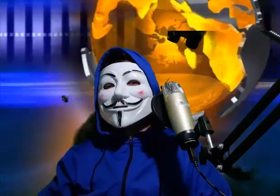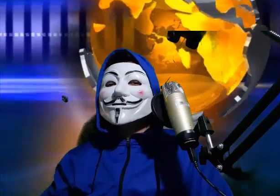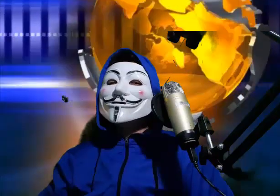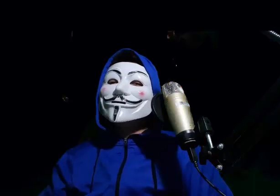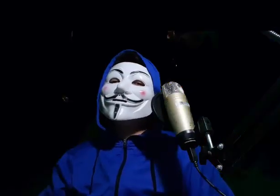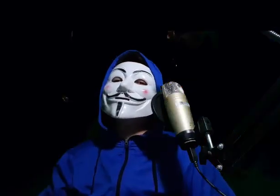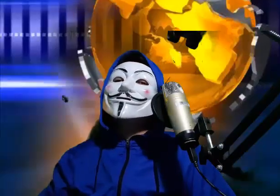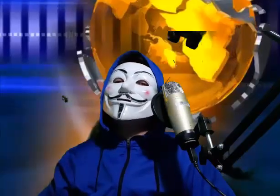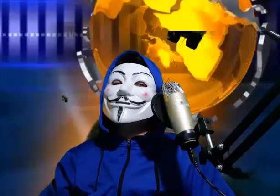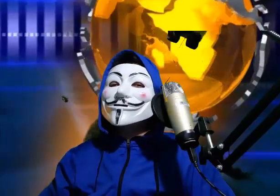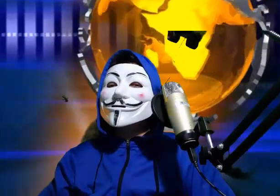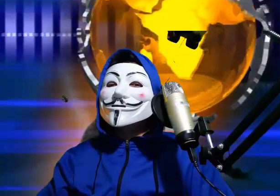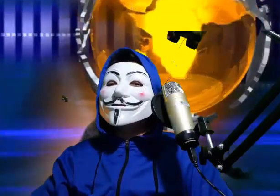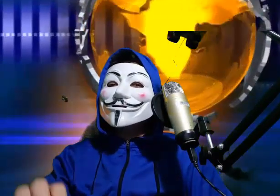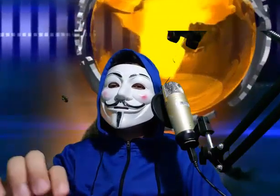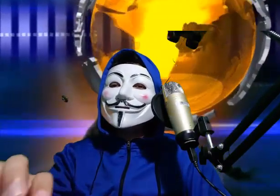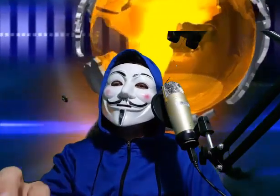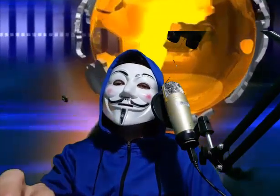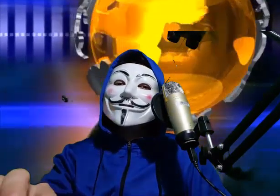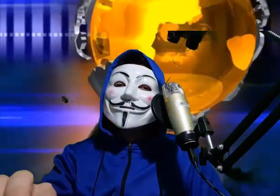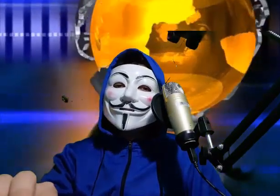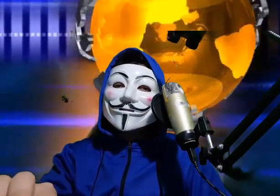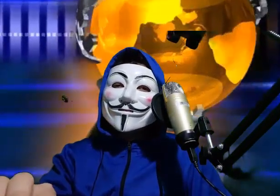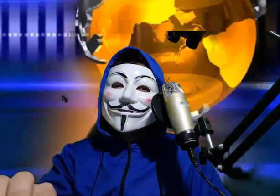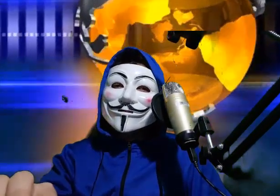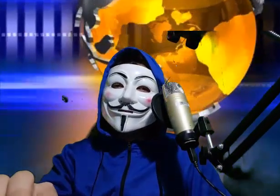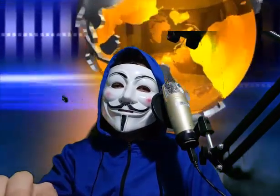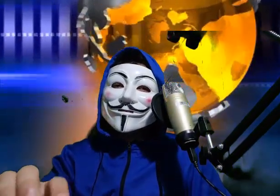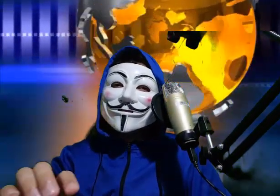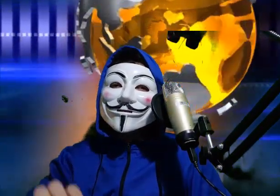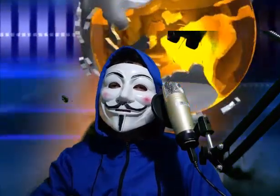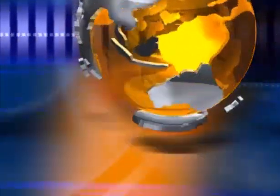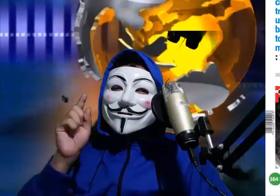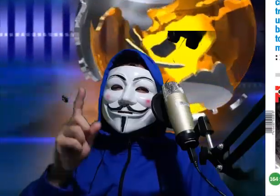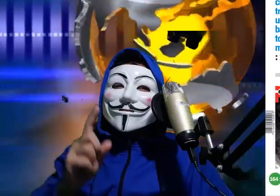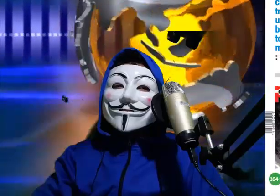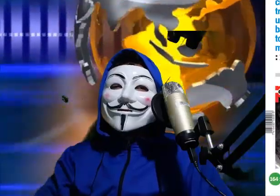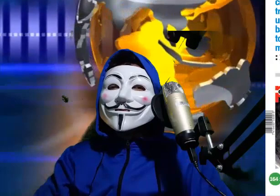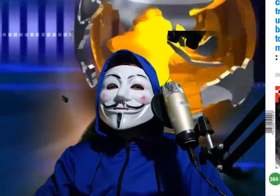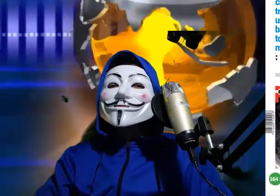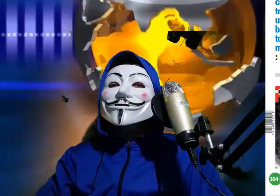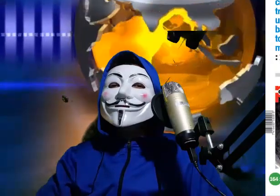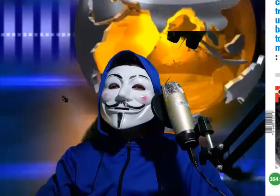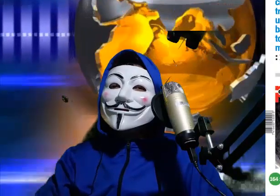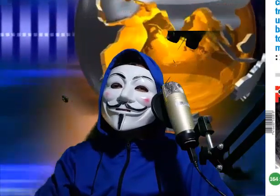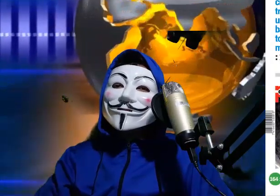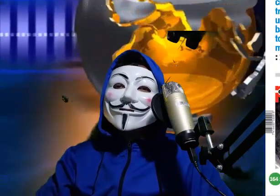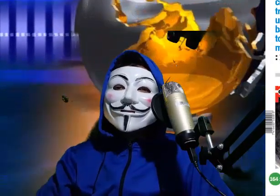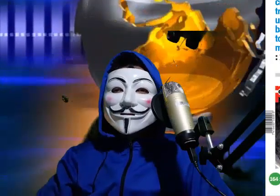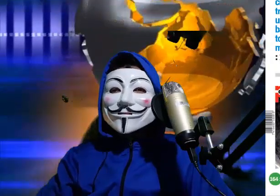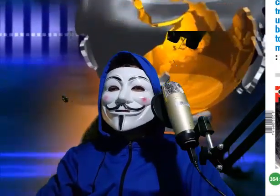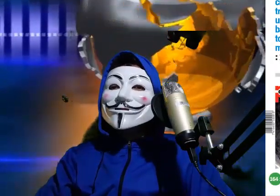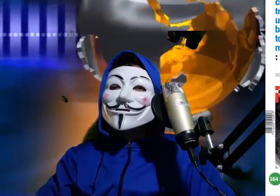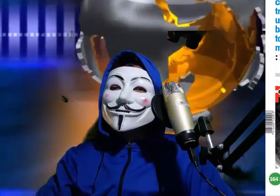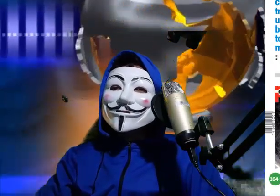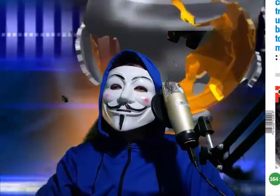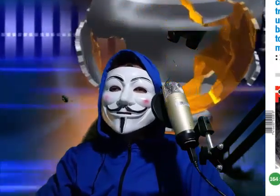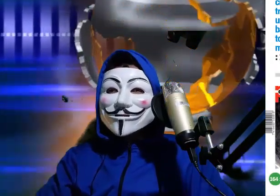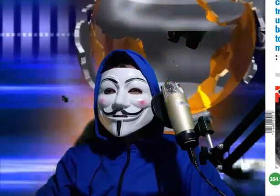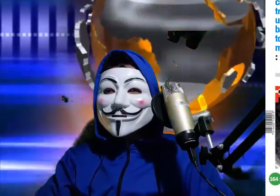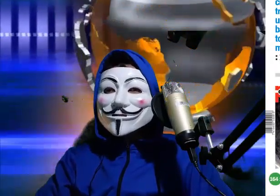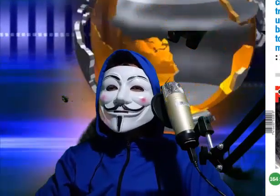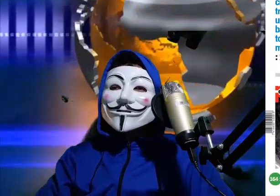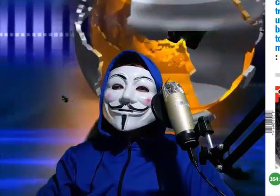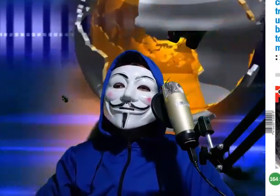que esta maje logrará sacar a nuevas ideas de su camino? Pero no todos son malas noticias, porque el